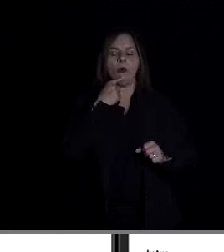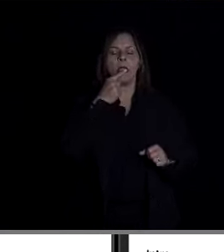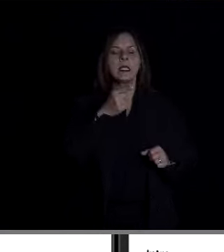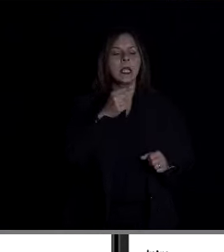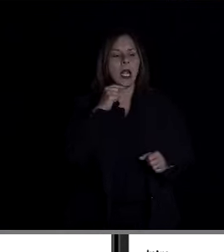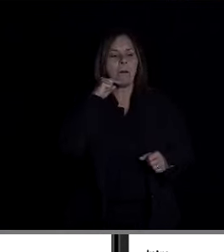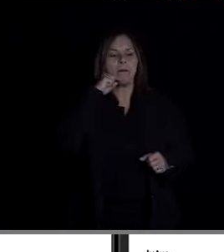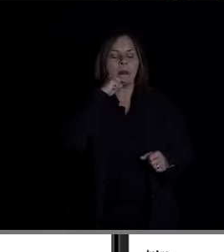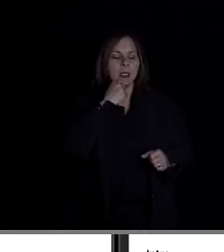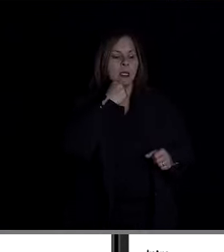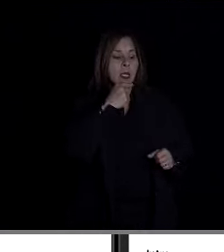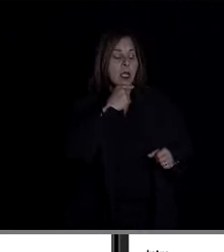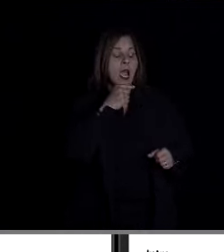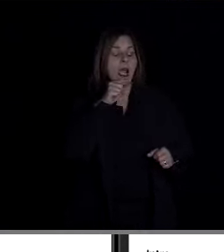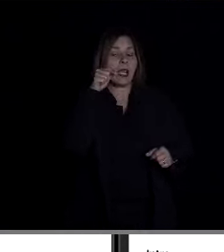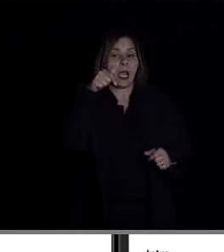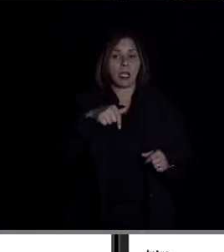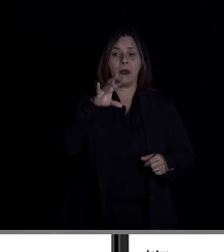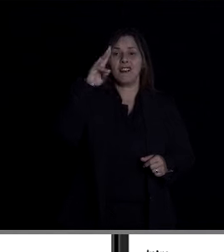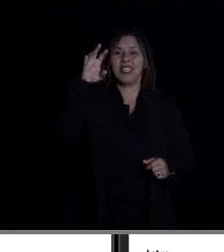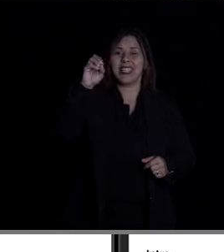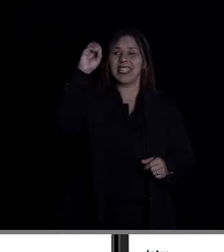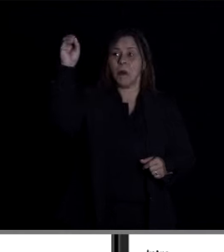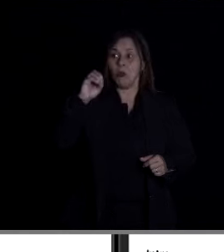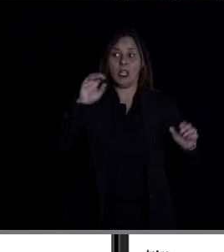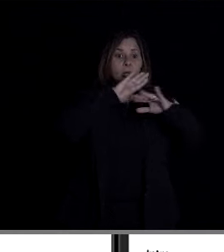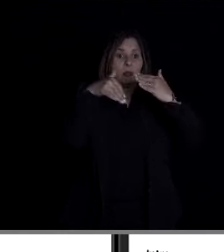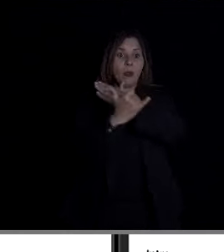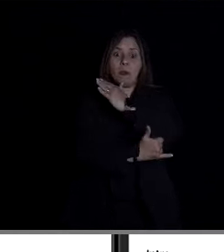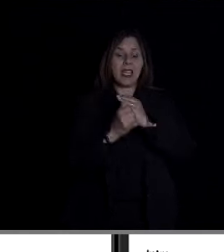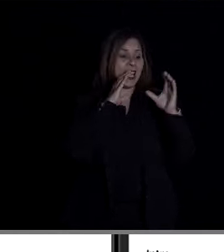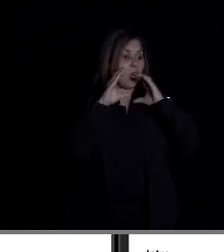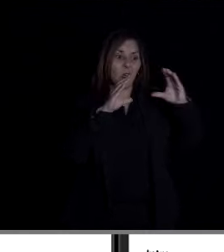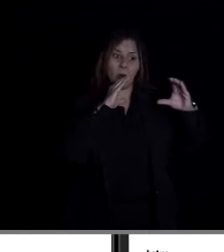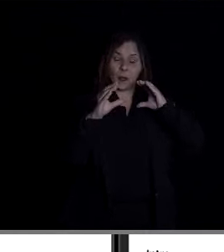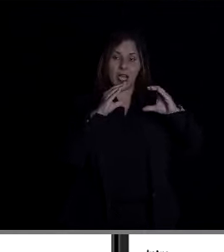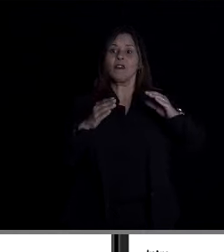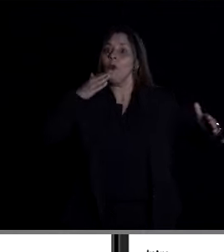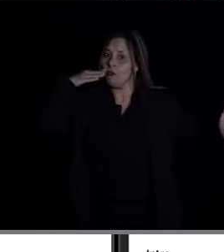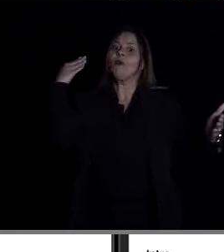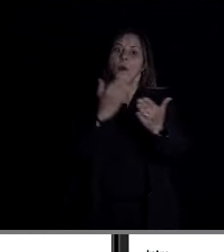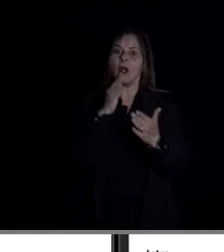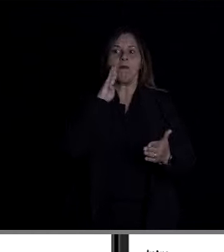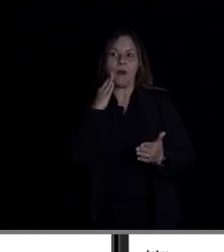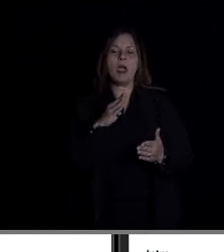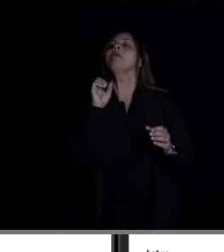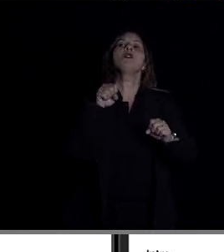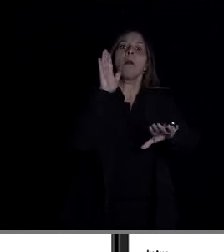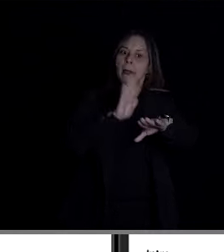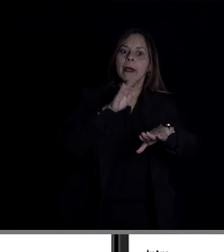país entero, que aquí solo había un 70%, así que esa comunicación fue súper y pudimos hacer reclamo